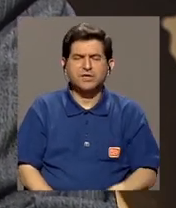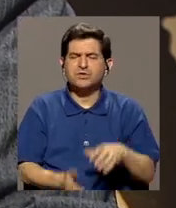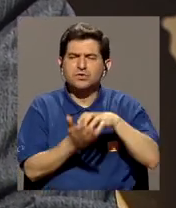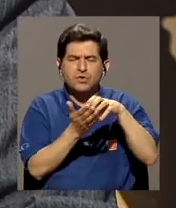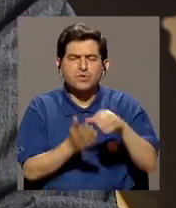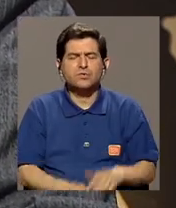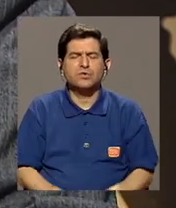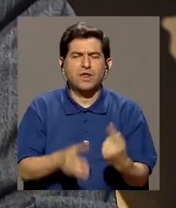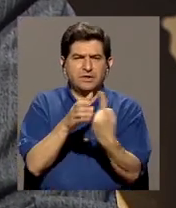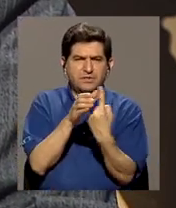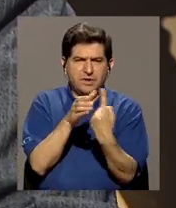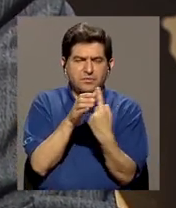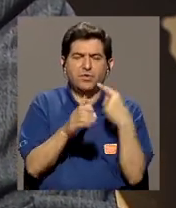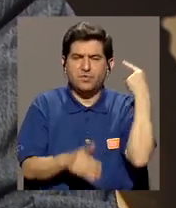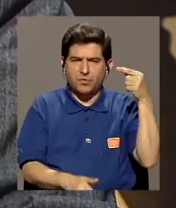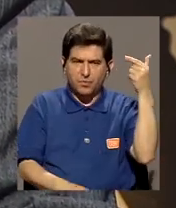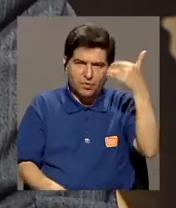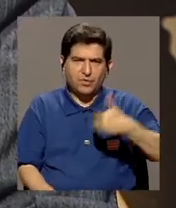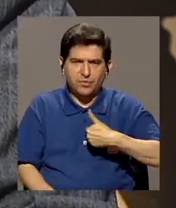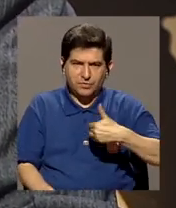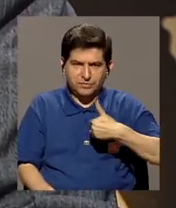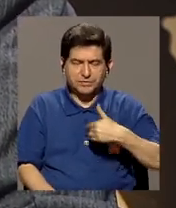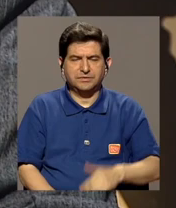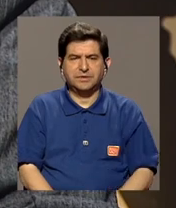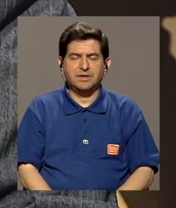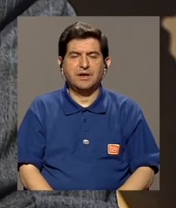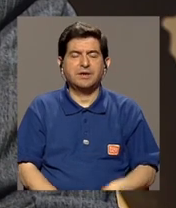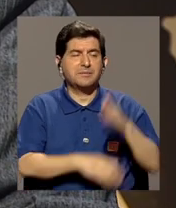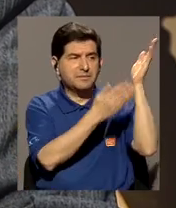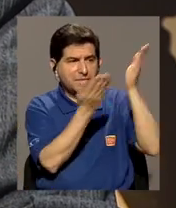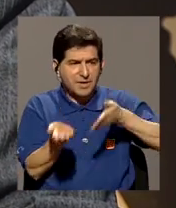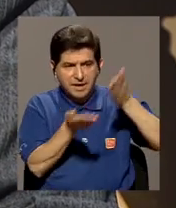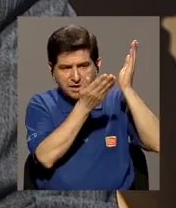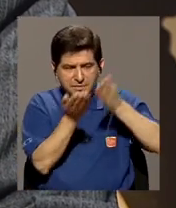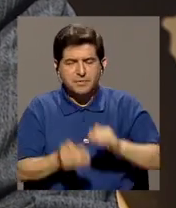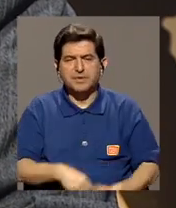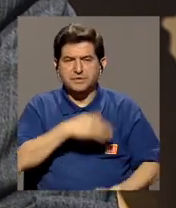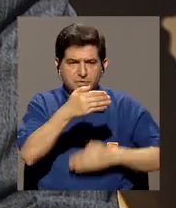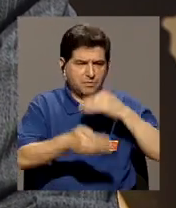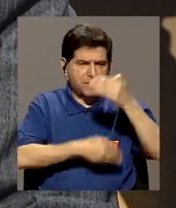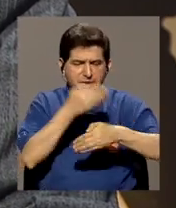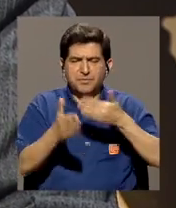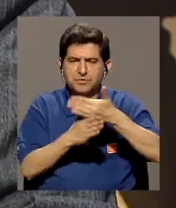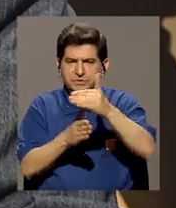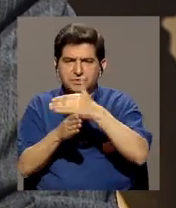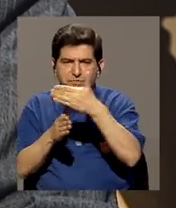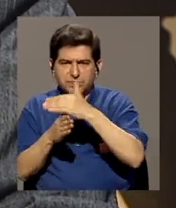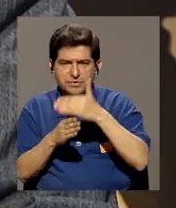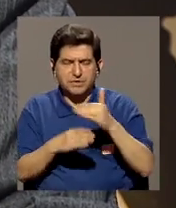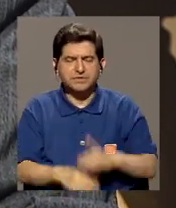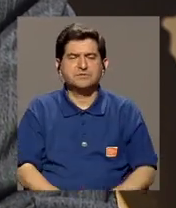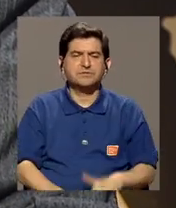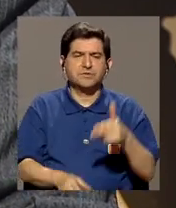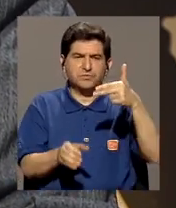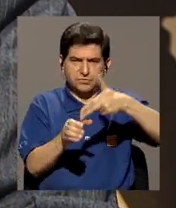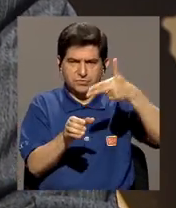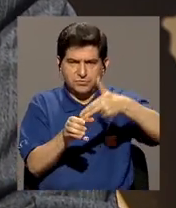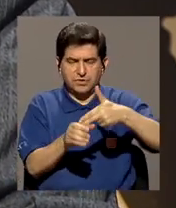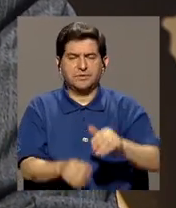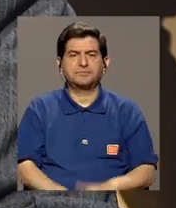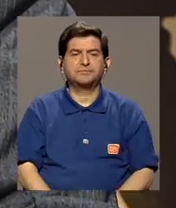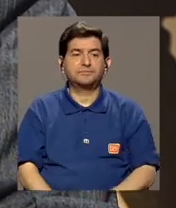la existencia del monopolio del estado en la importación definición y distribución de hidrocarburos